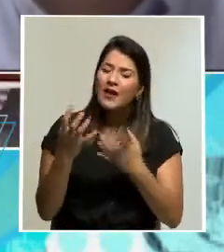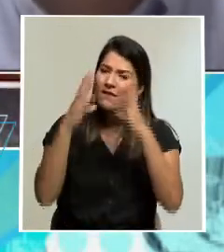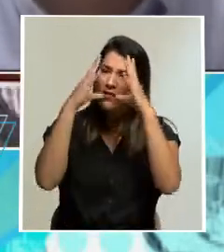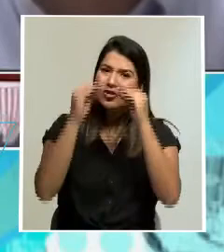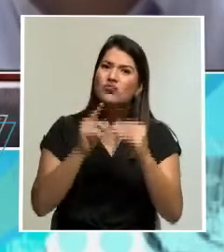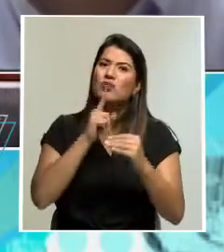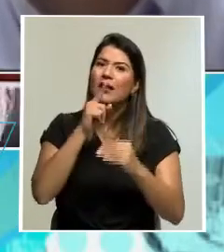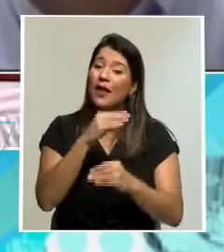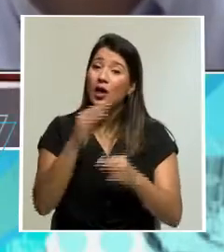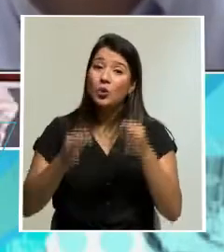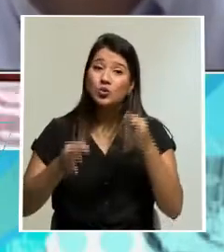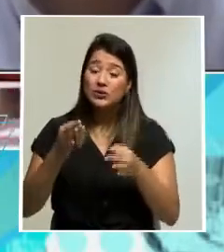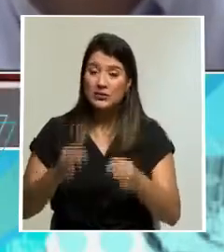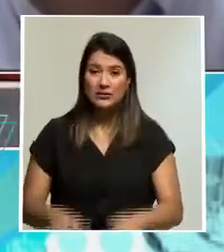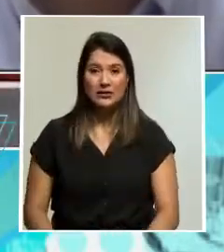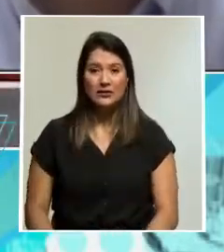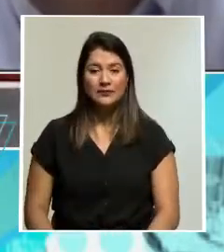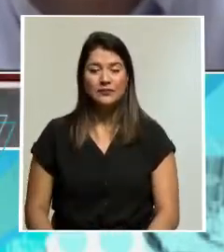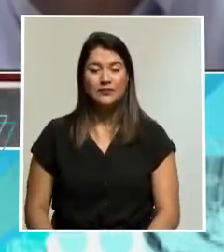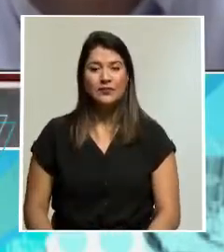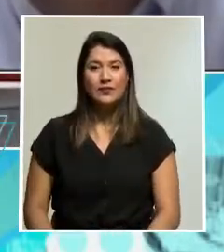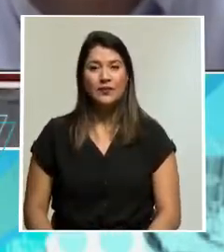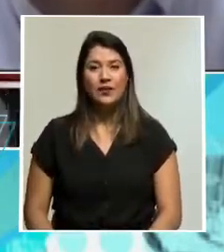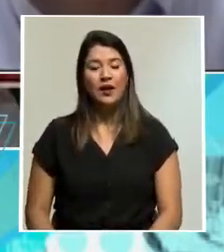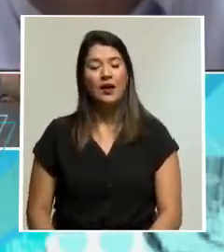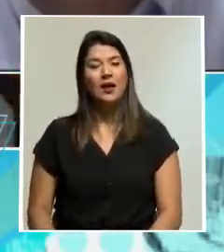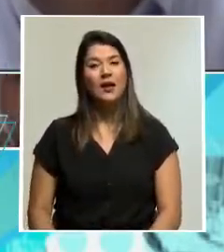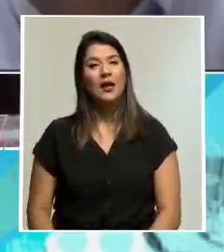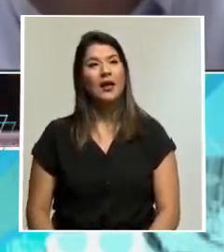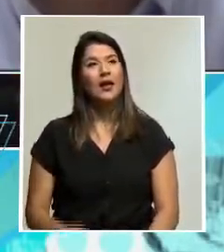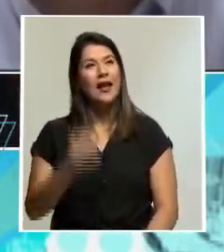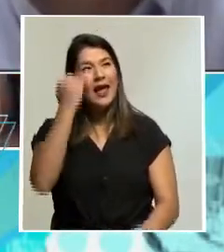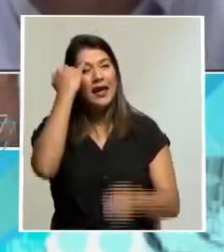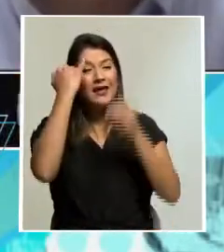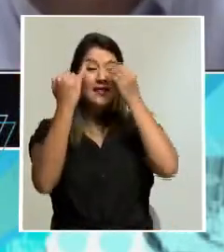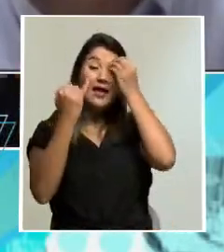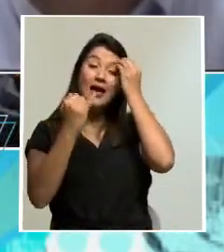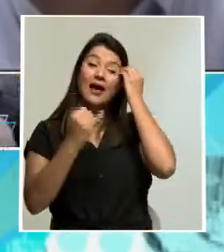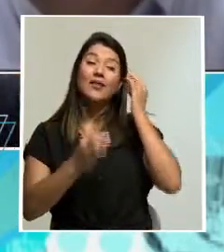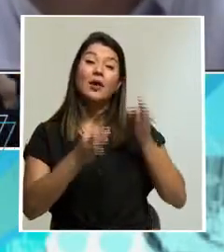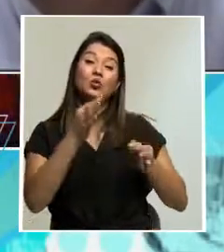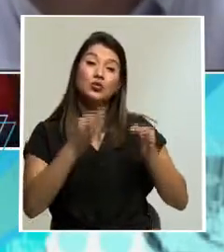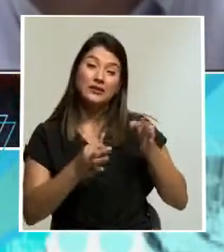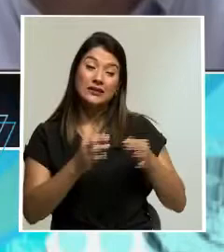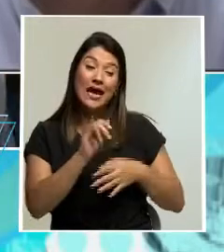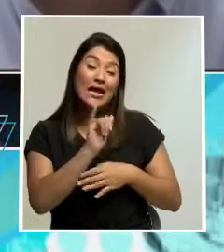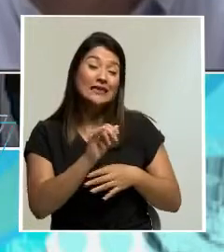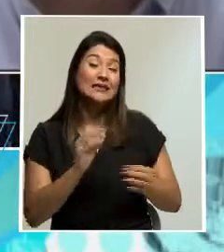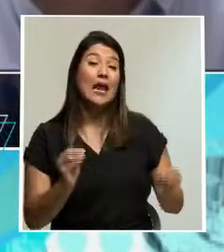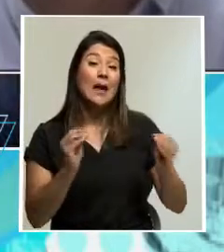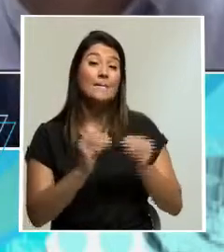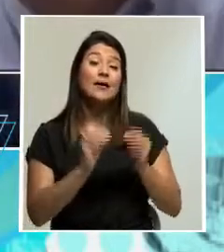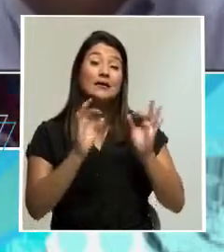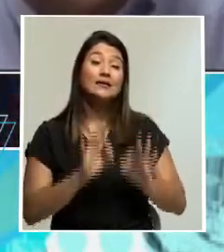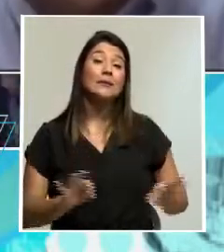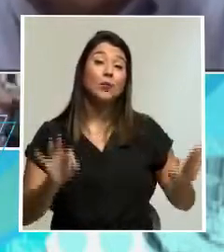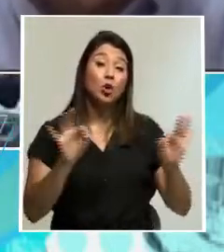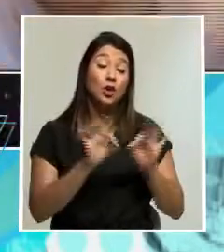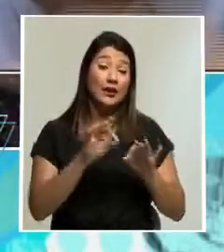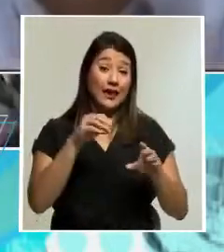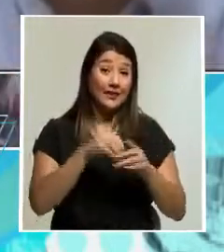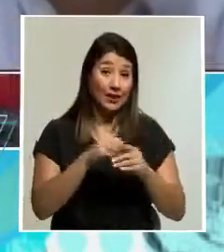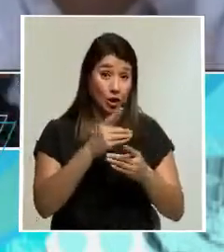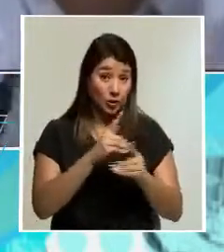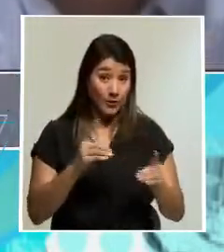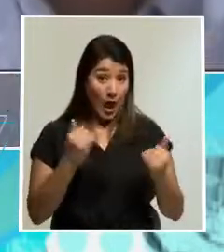justicia. La noción de justicia es una de las nociones más importantes en una democracia. Ahora, Carlos